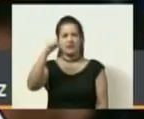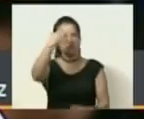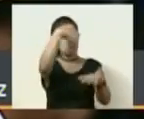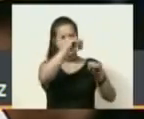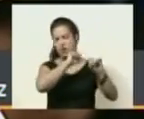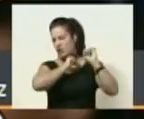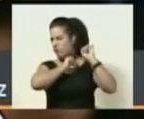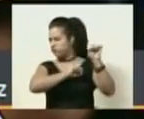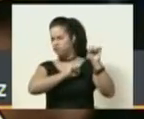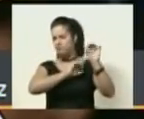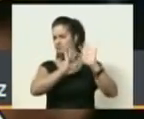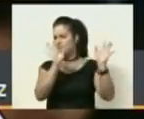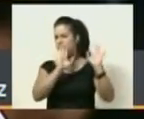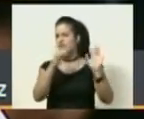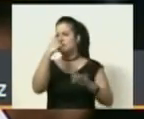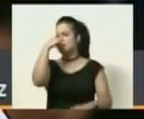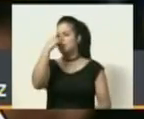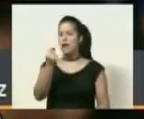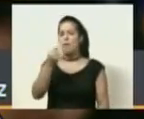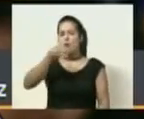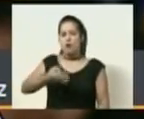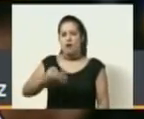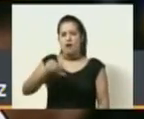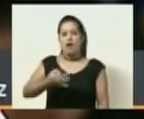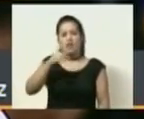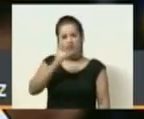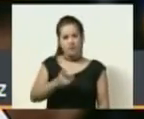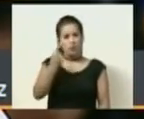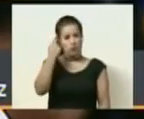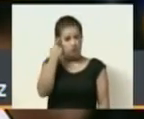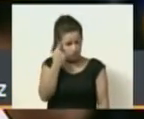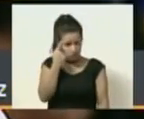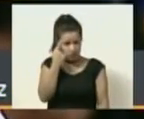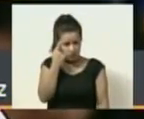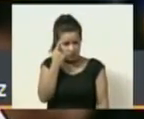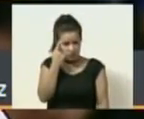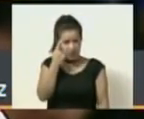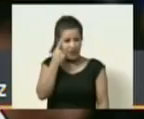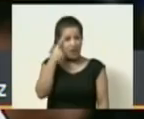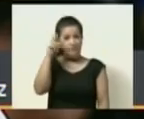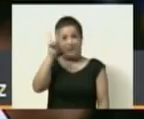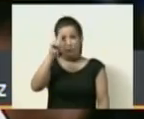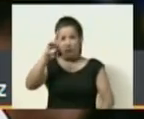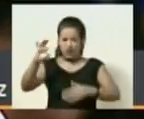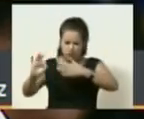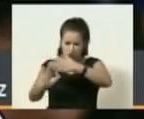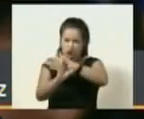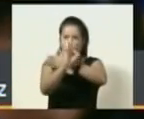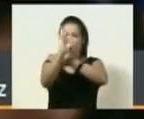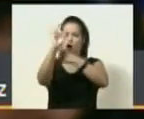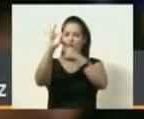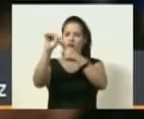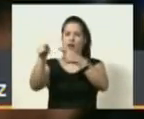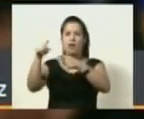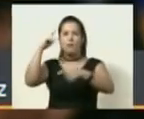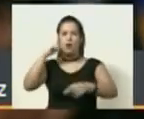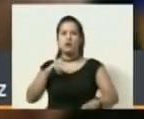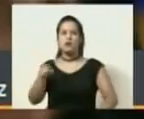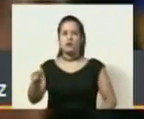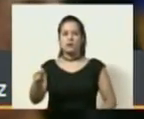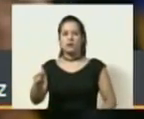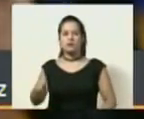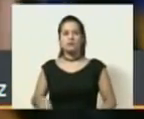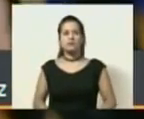antiimperialista, zamorano. Y debemos recordar siempre que el sol de Venezuela nace en el Esequibo. Nace en el